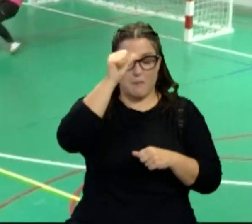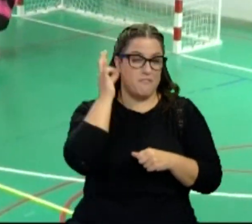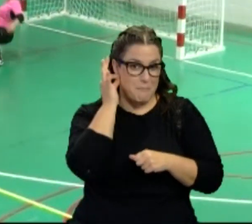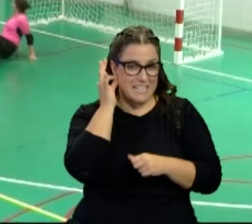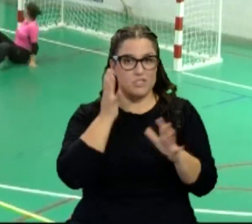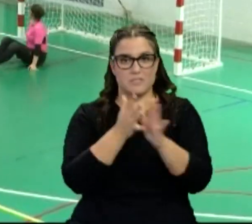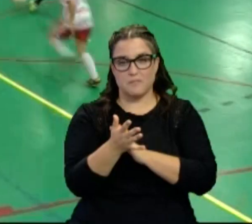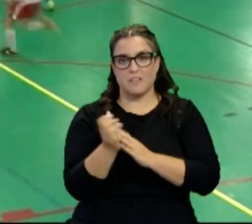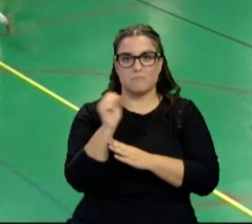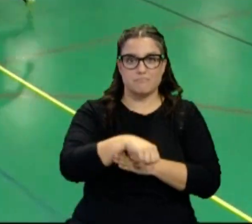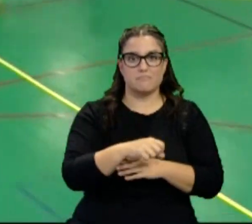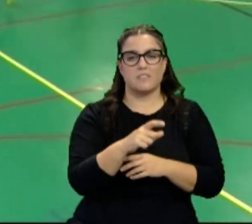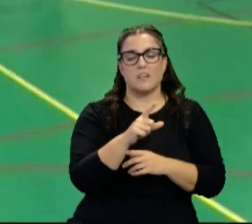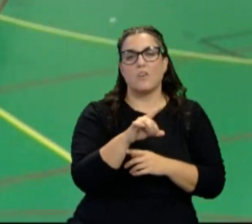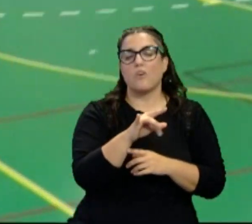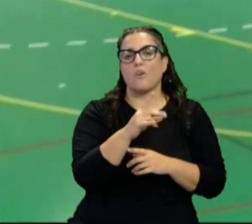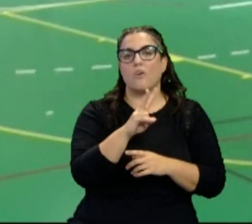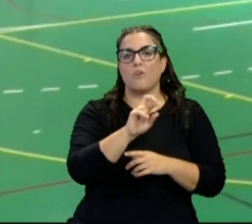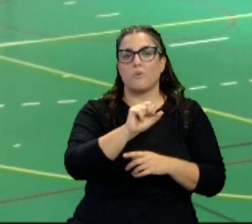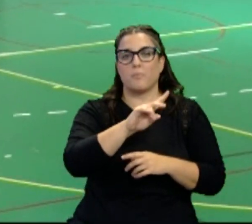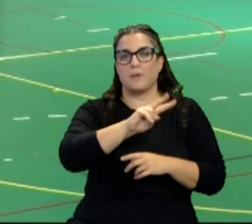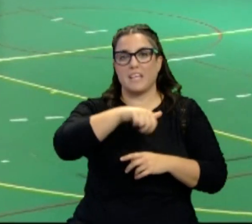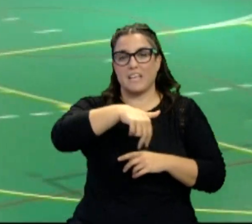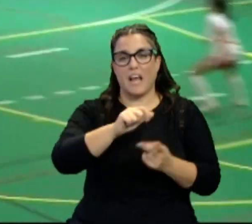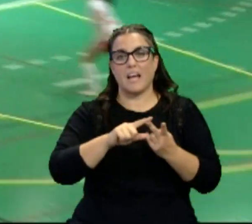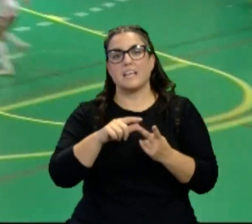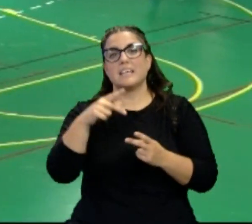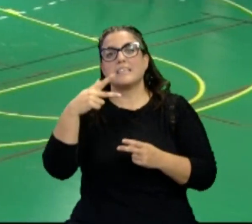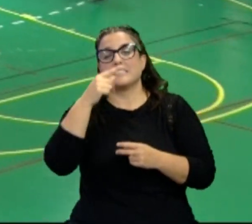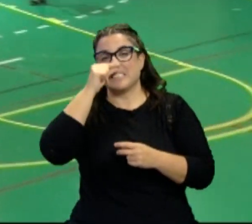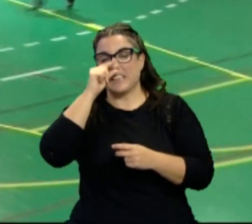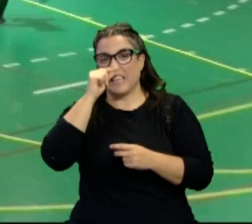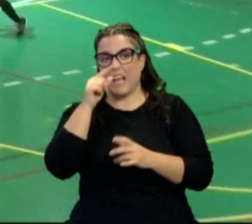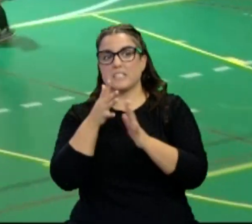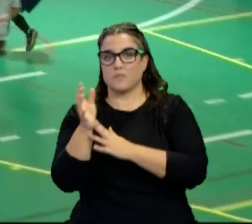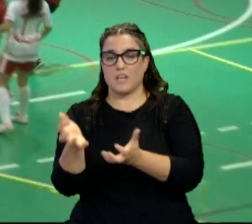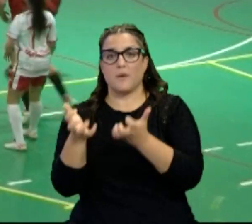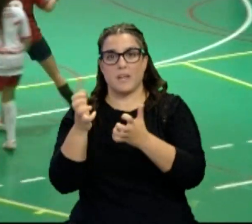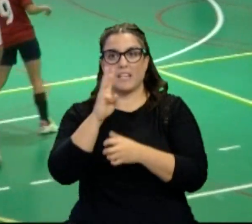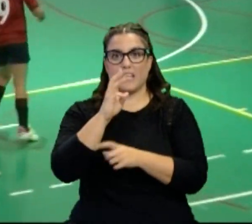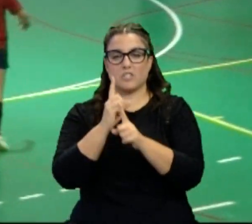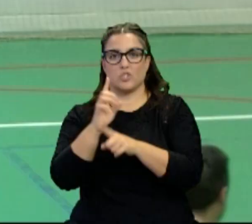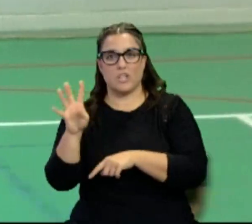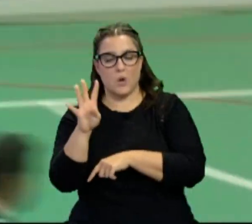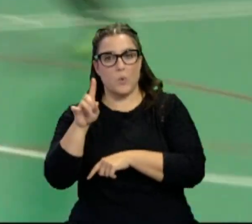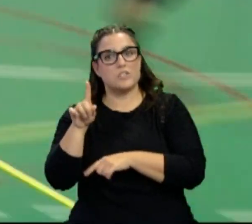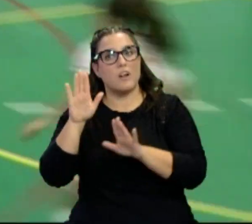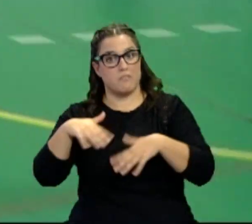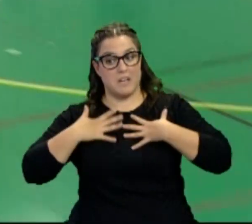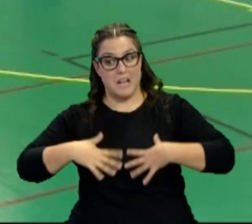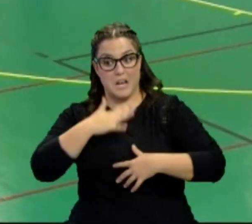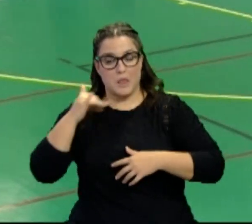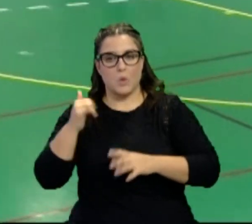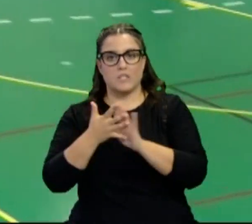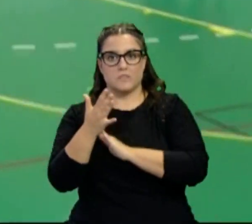a Muslera en Ezcaba, mientras que Chantrea asaltó la pista de la Direct Promesas, donde venció por 3-4, un resultado que permite a las azules